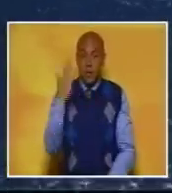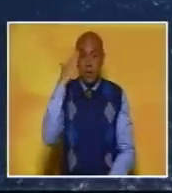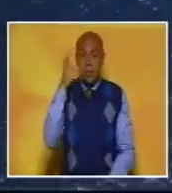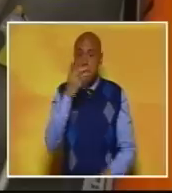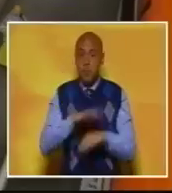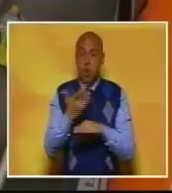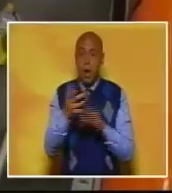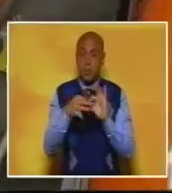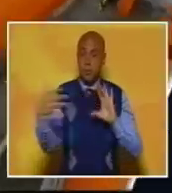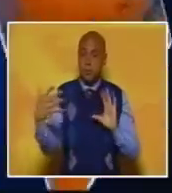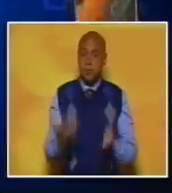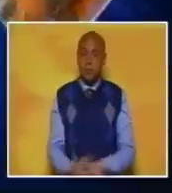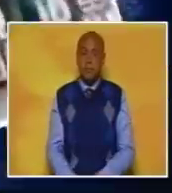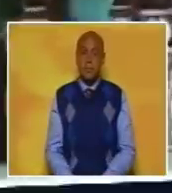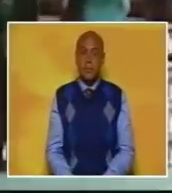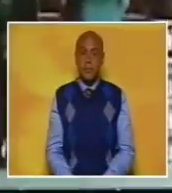porqué.